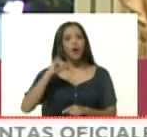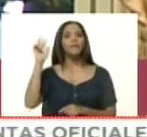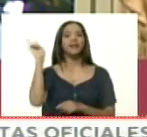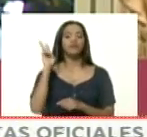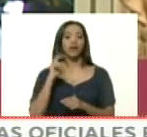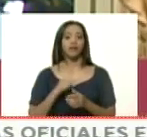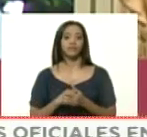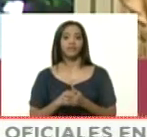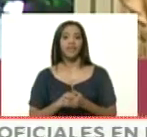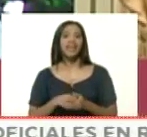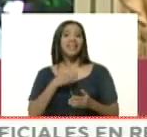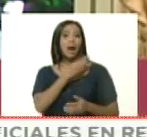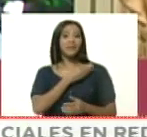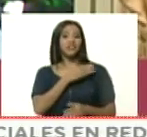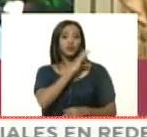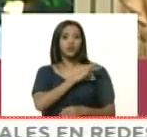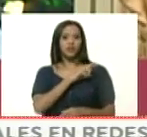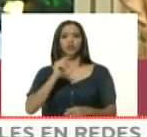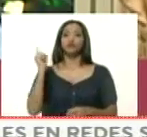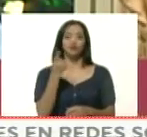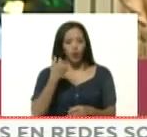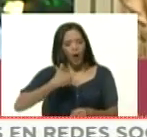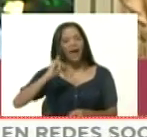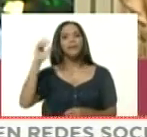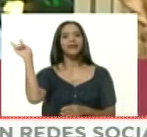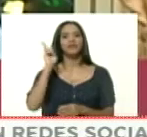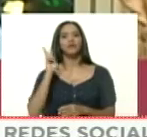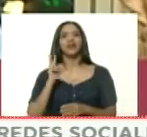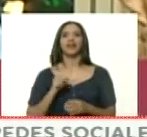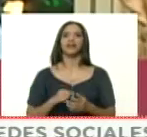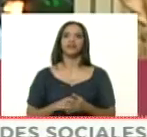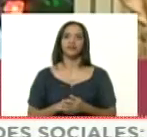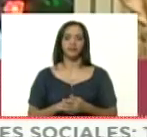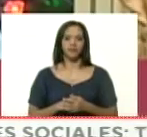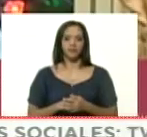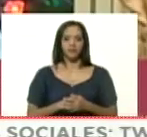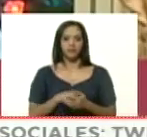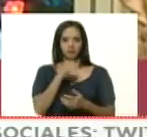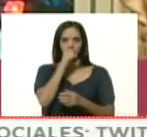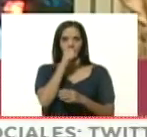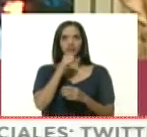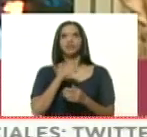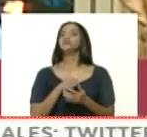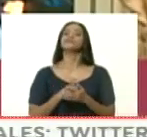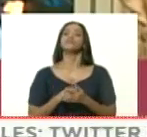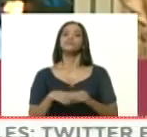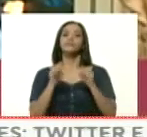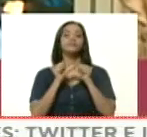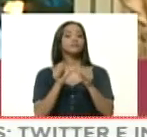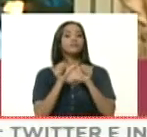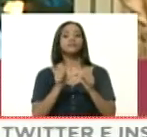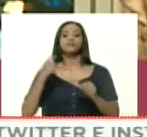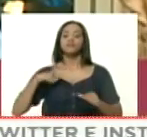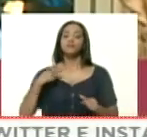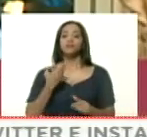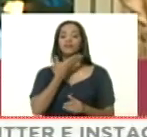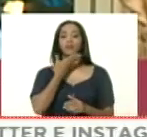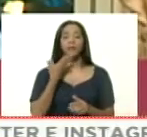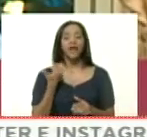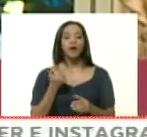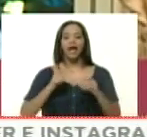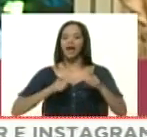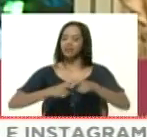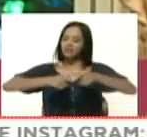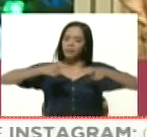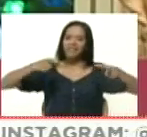Las misiones socialistas solo existen en Venezuela. Y han continuado, continuarán, y tenemos que mejorarla,